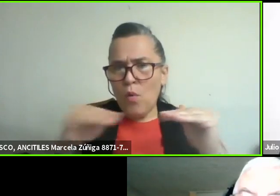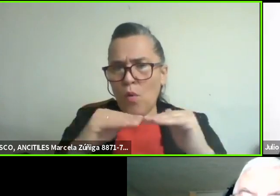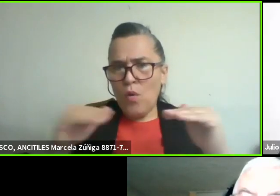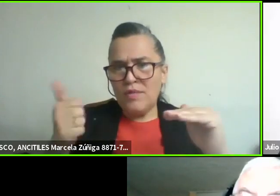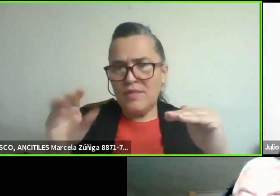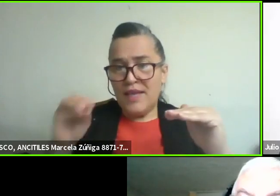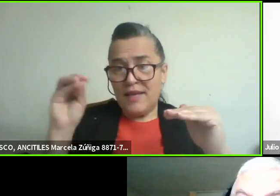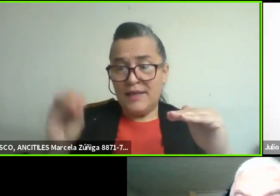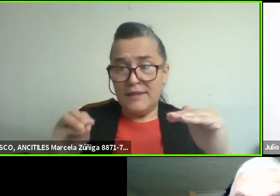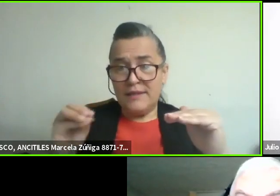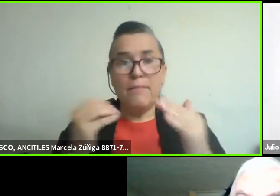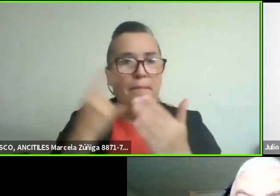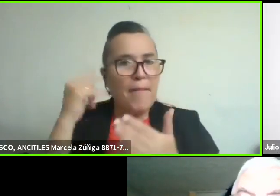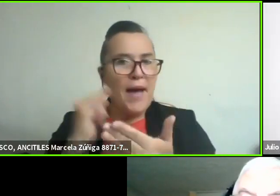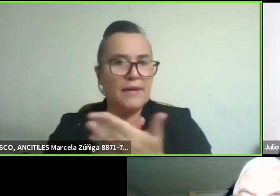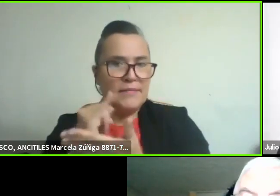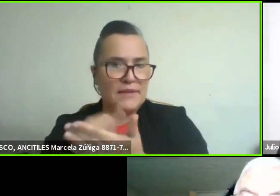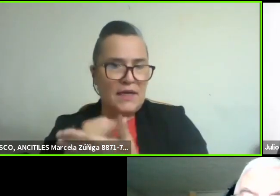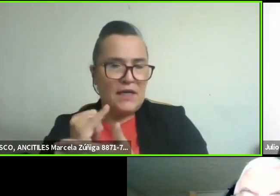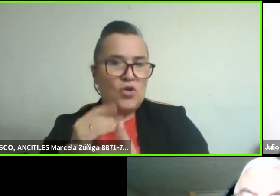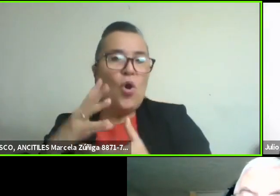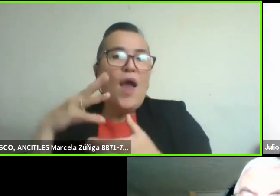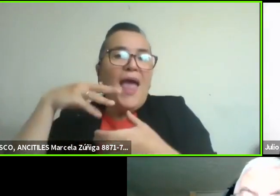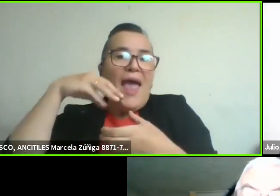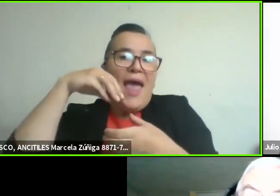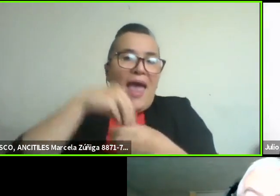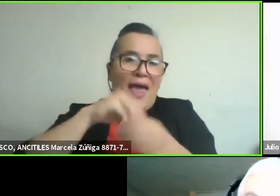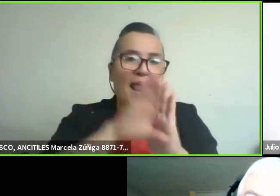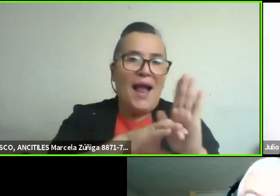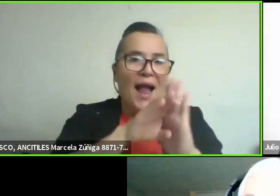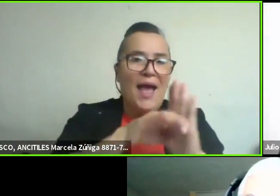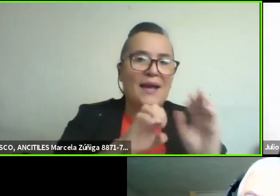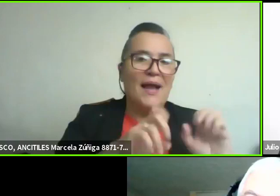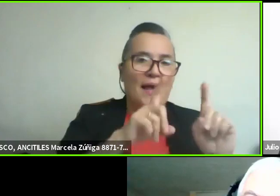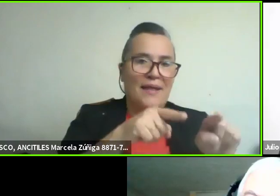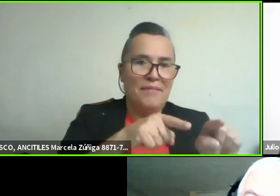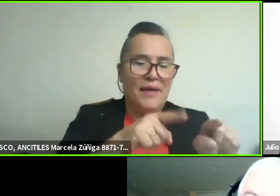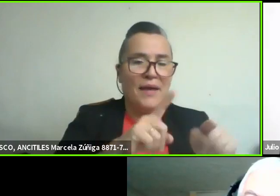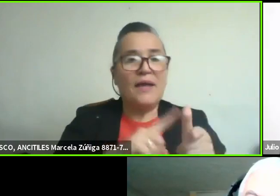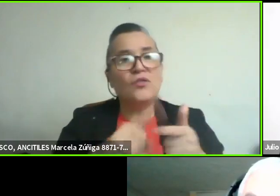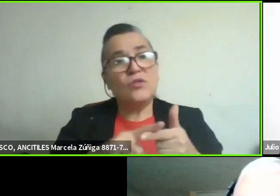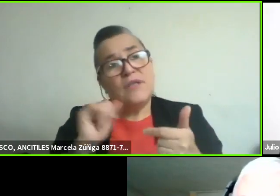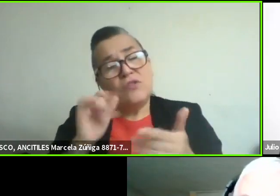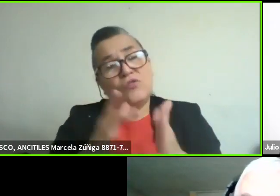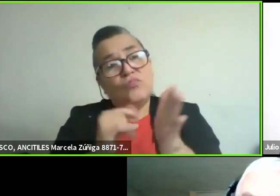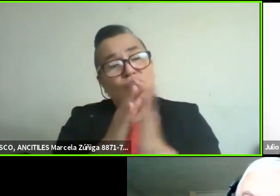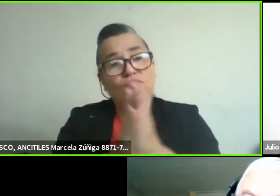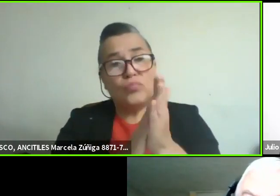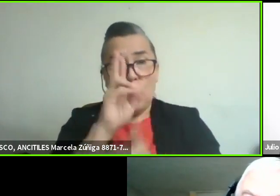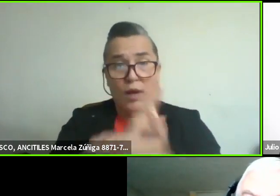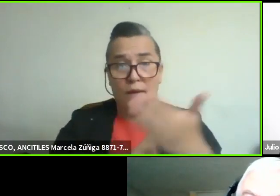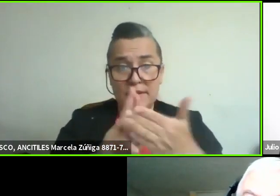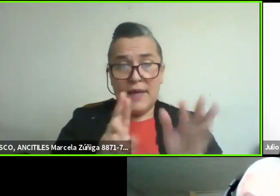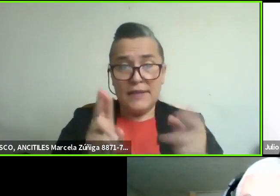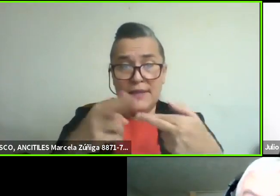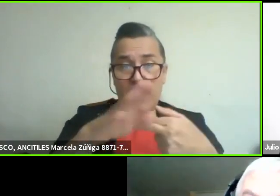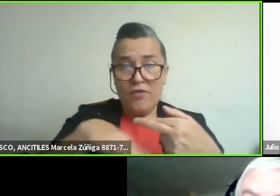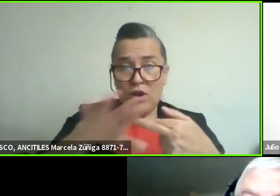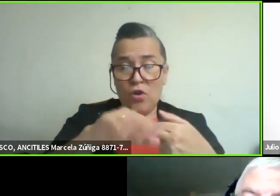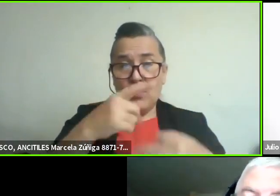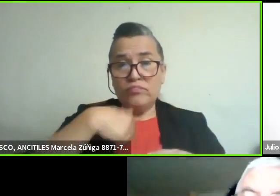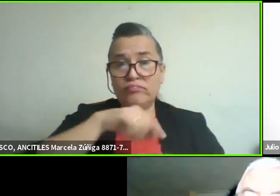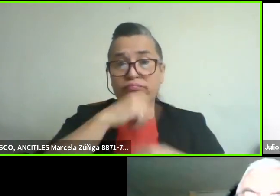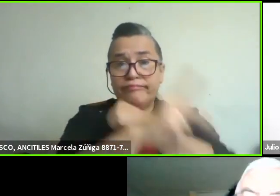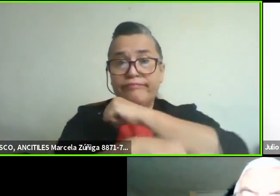tomando y en ese sentido habría que aprovechar la experiencia de universidades de la región y de nuestros países con mayor